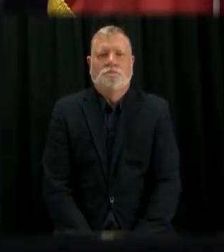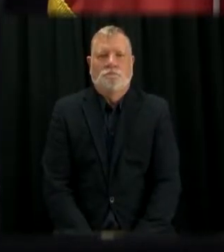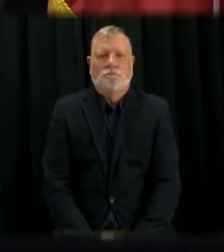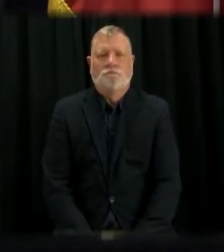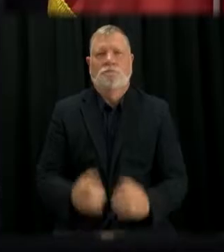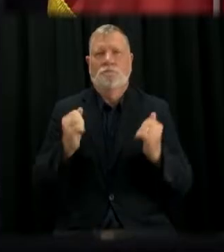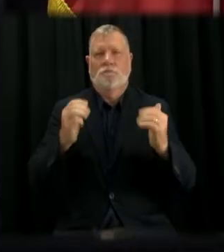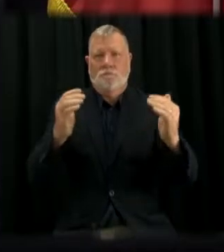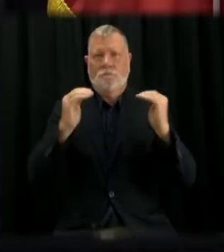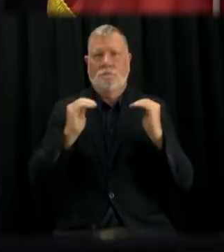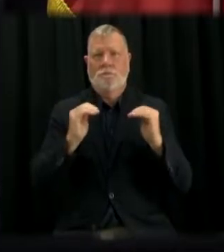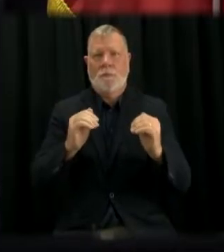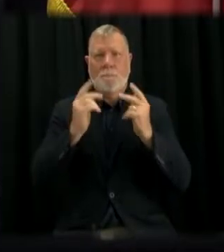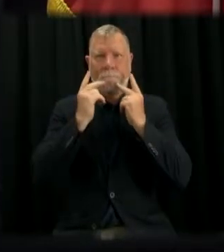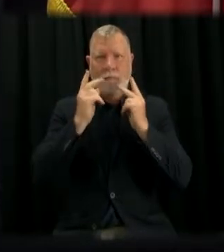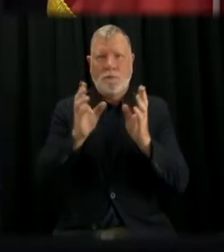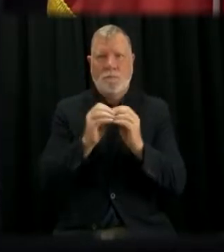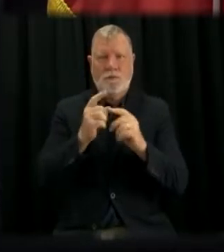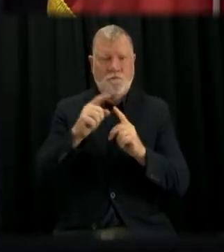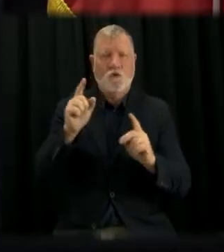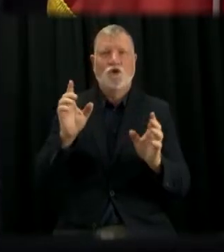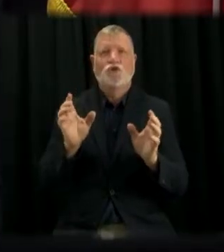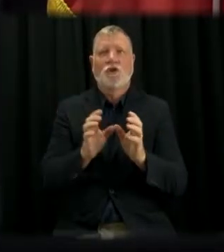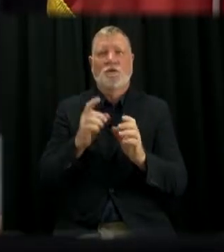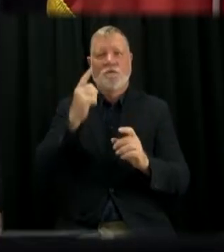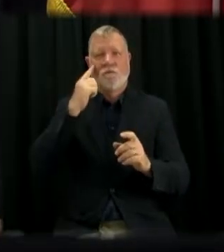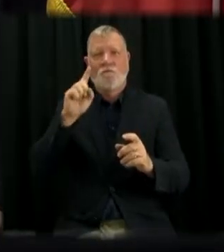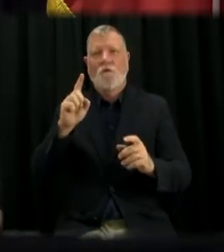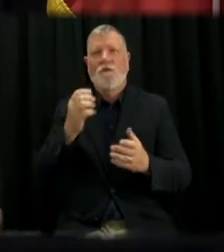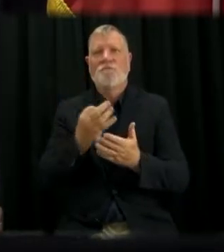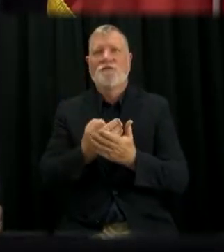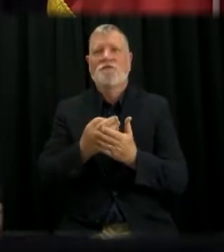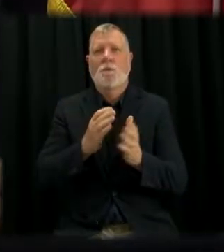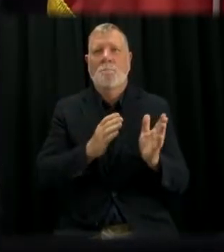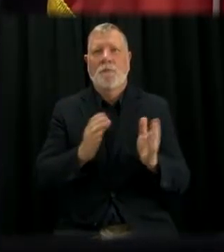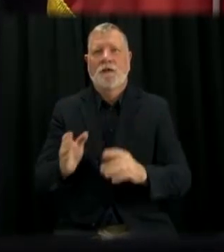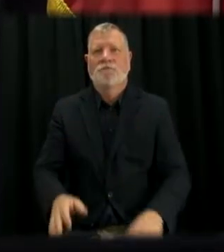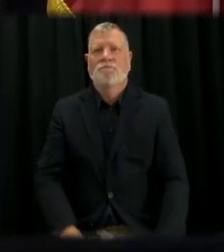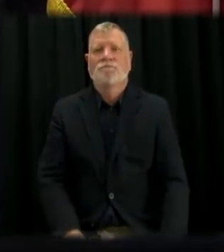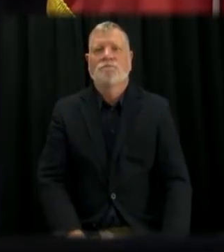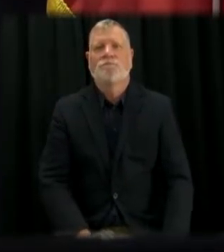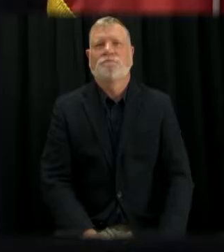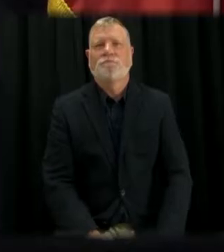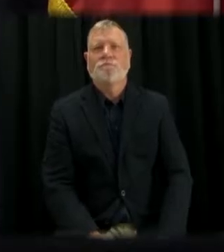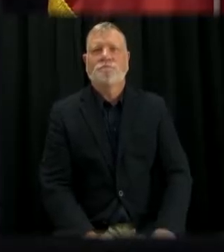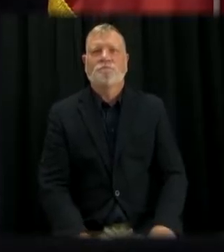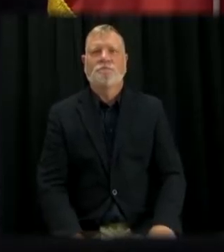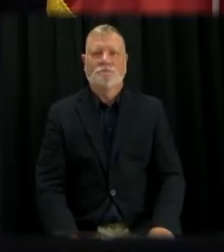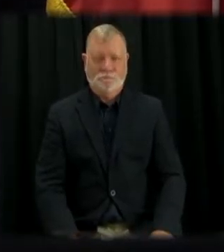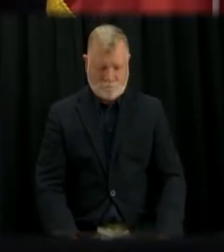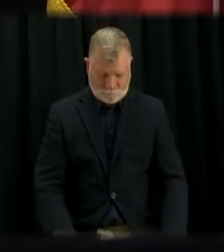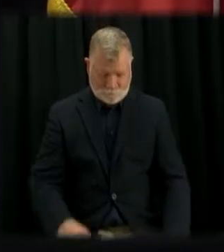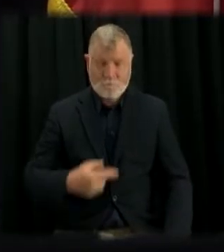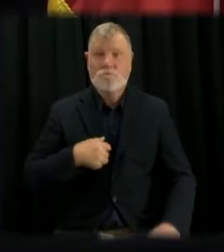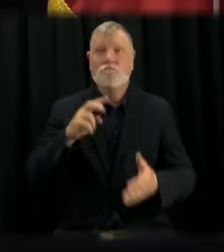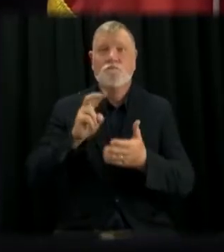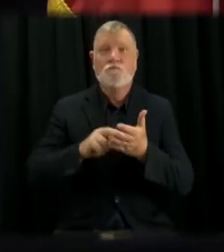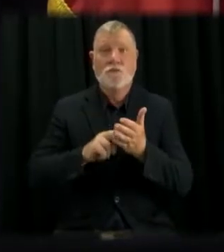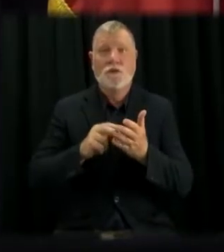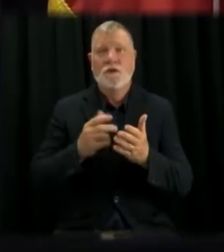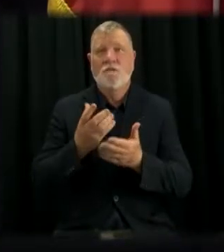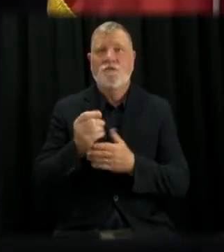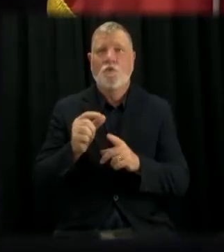Ahora vamos a continuar a la reunión para considerar la certificación del plan fiscal del ELA. Voy a